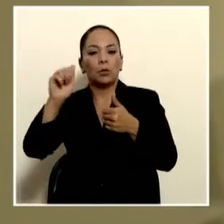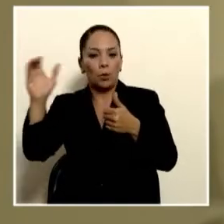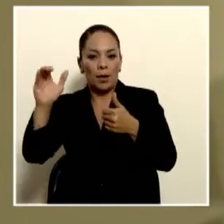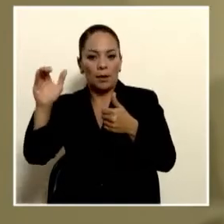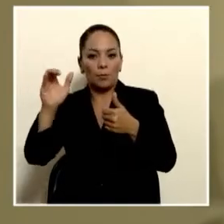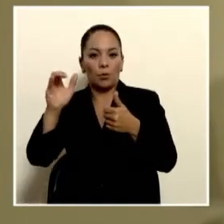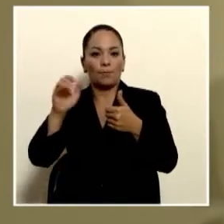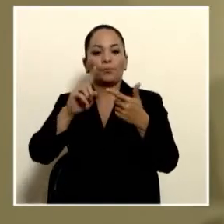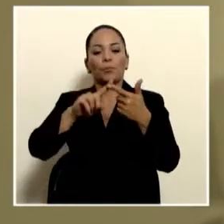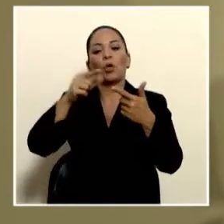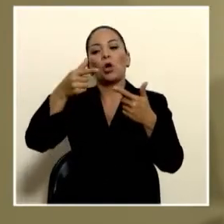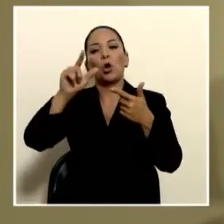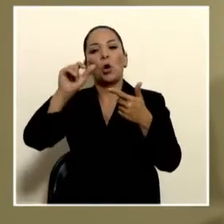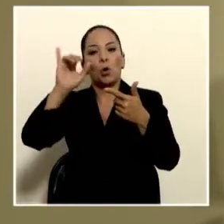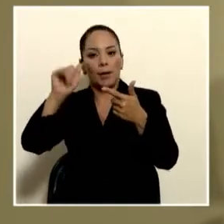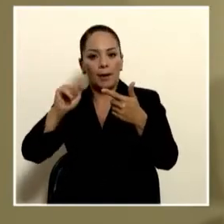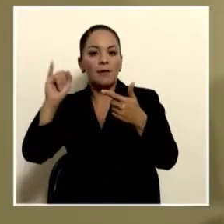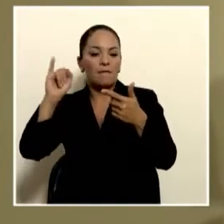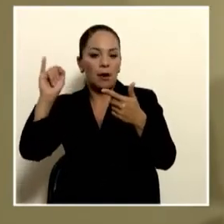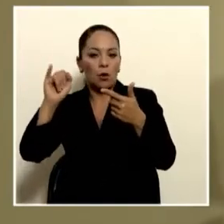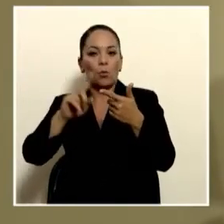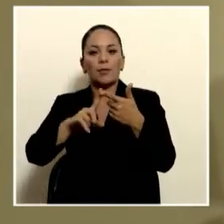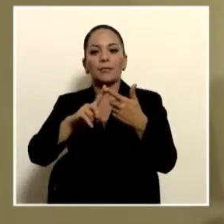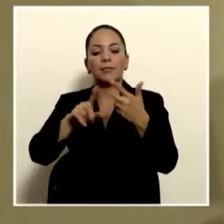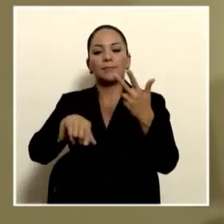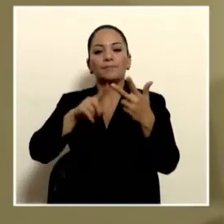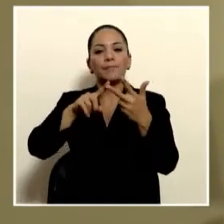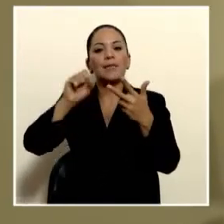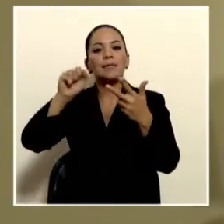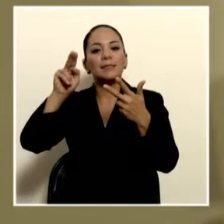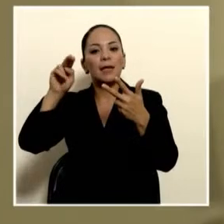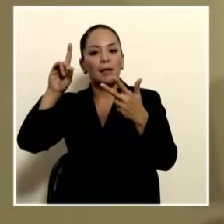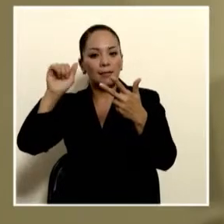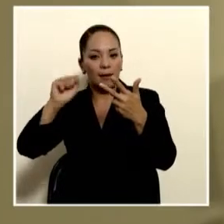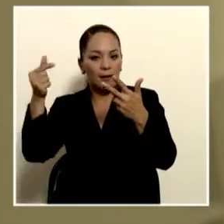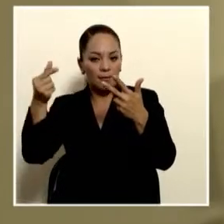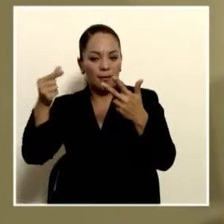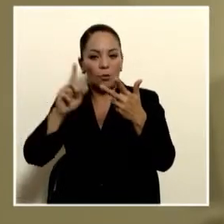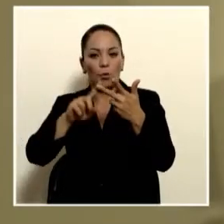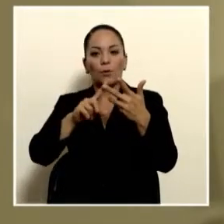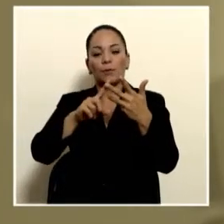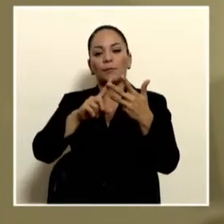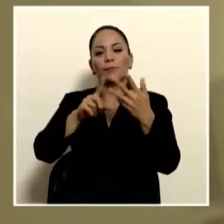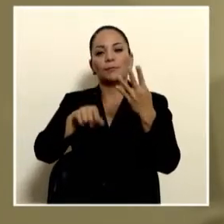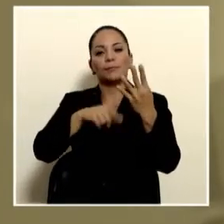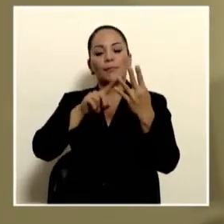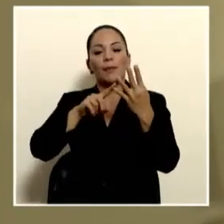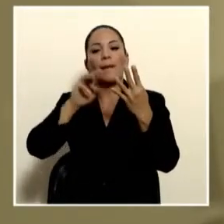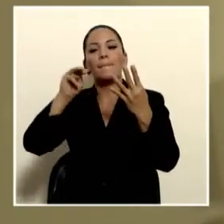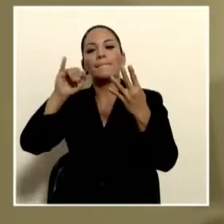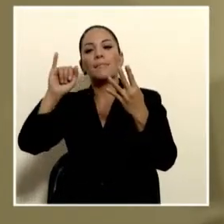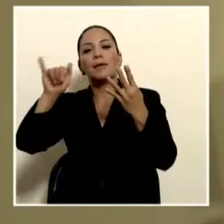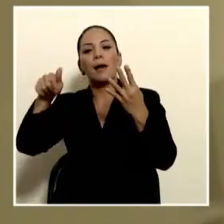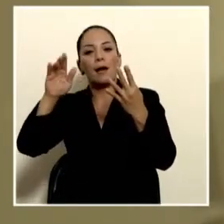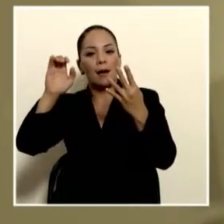Carpio, Gloria Ivankovich, Sandra Gallegos Ayala,